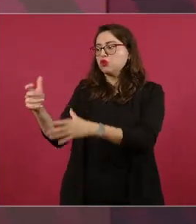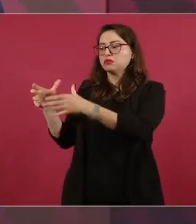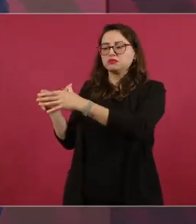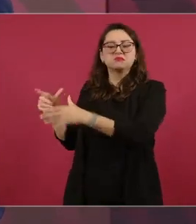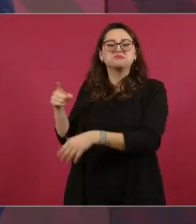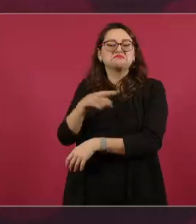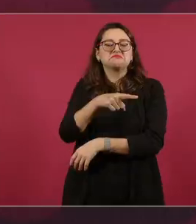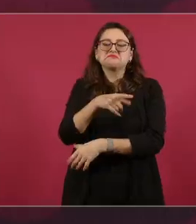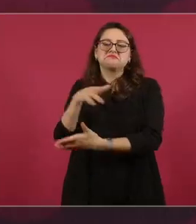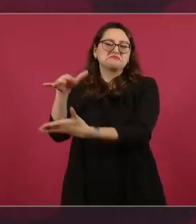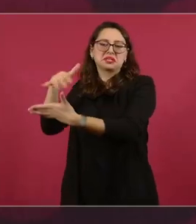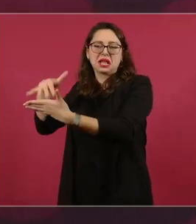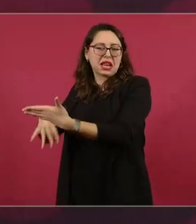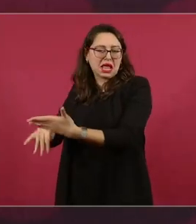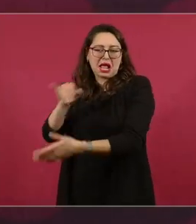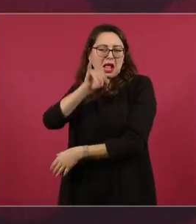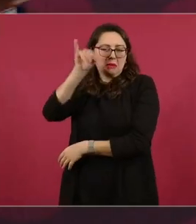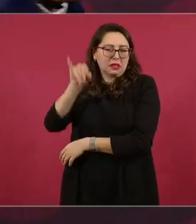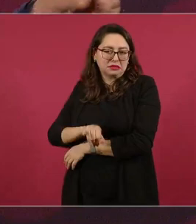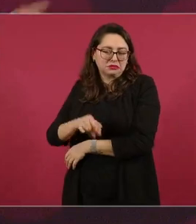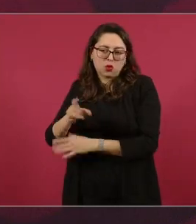Y le digo, mira,